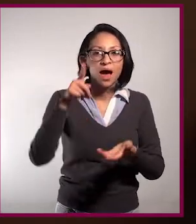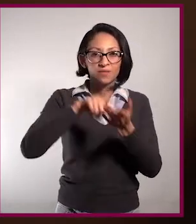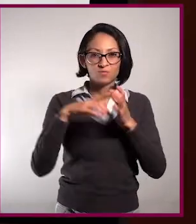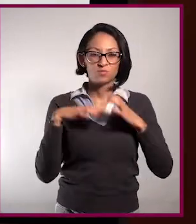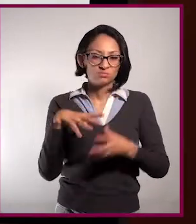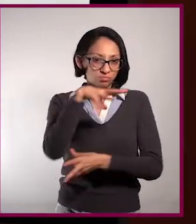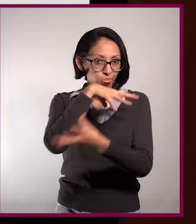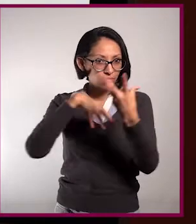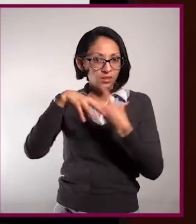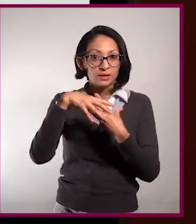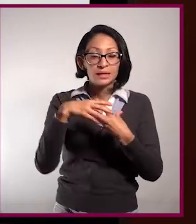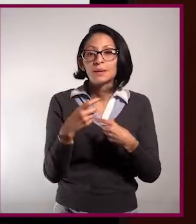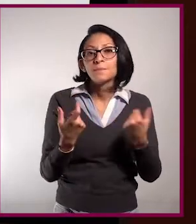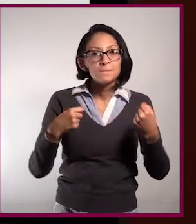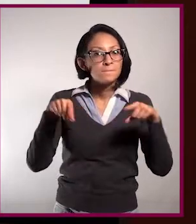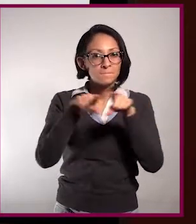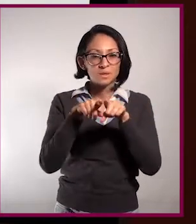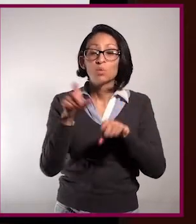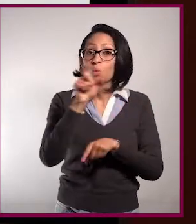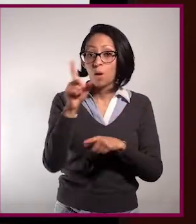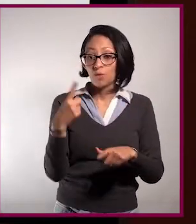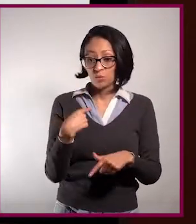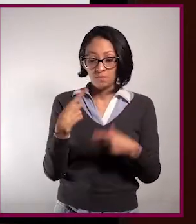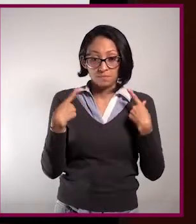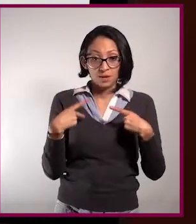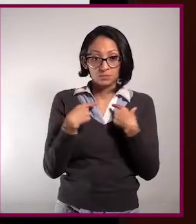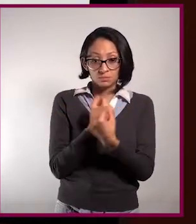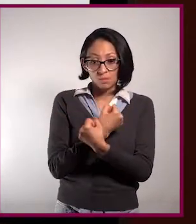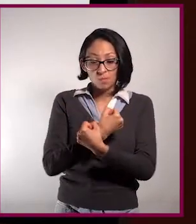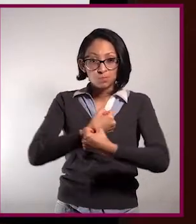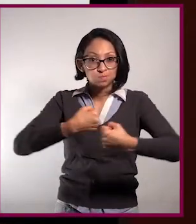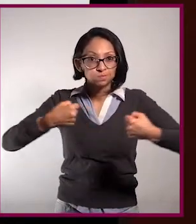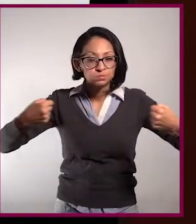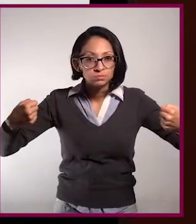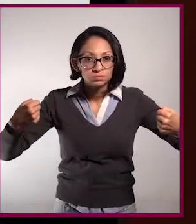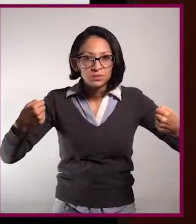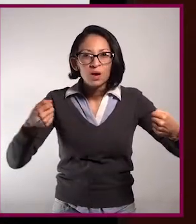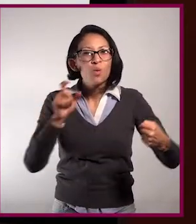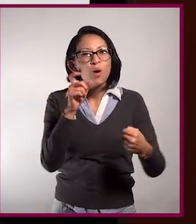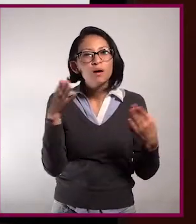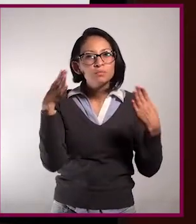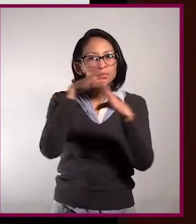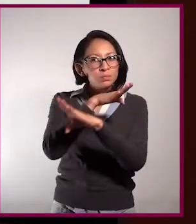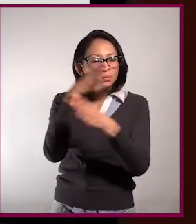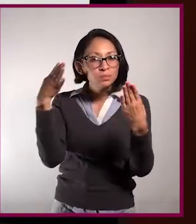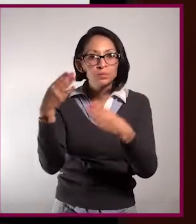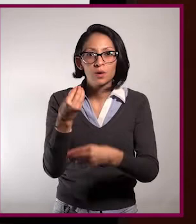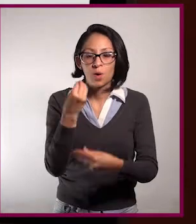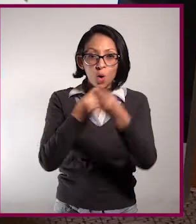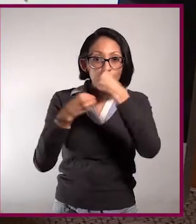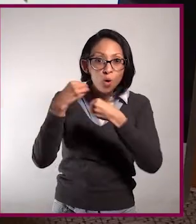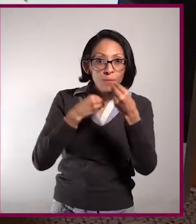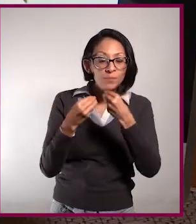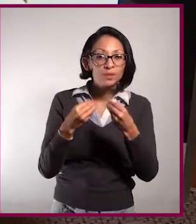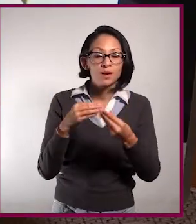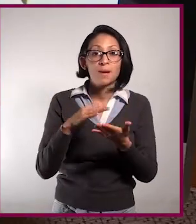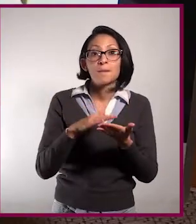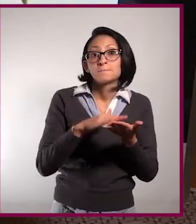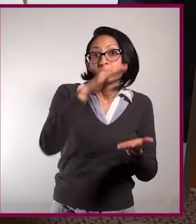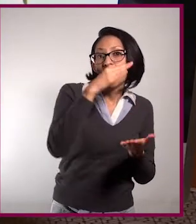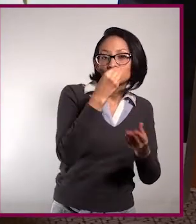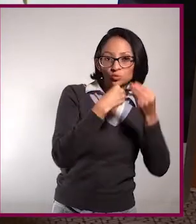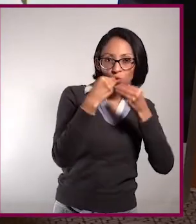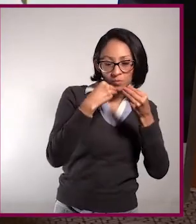central. Lo mismo ocurre cuando una persona sube mucho de peso. O sea, todos estos cambios de alimentación drásticos, sobre todo cuando